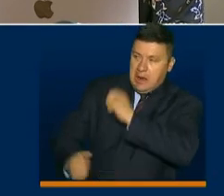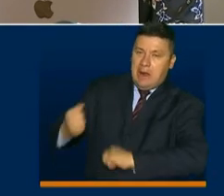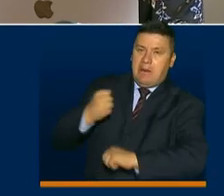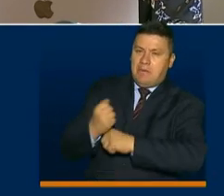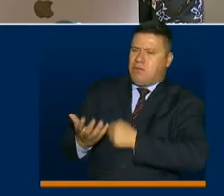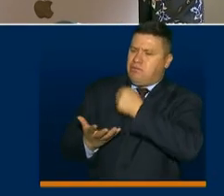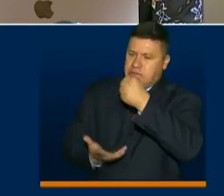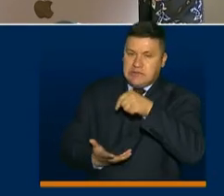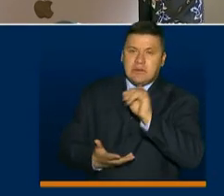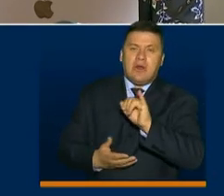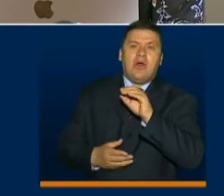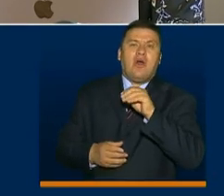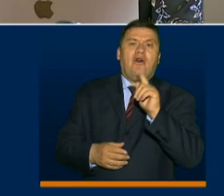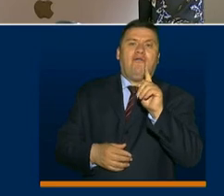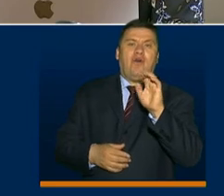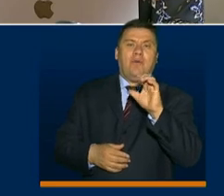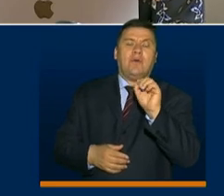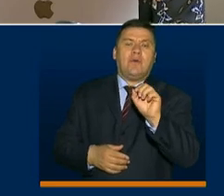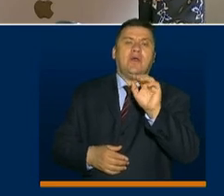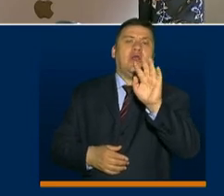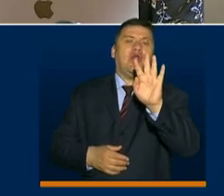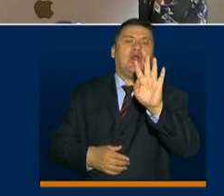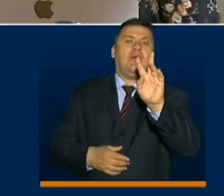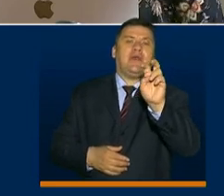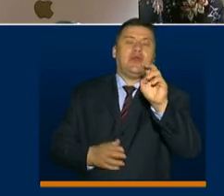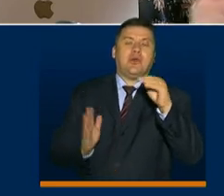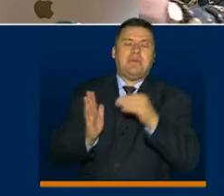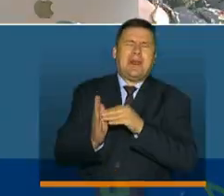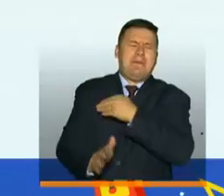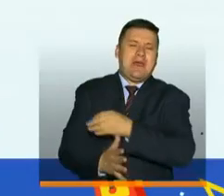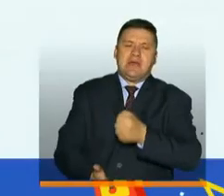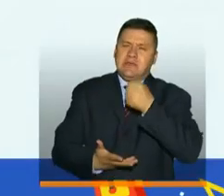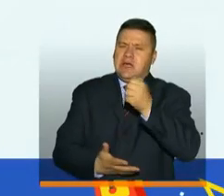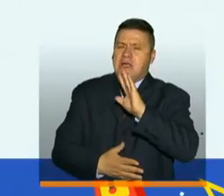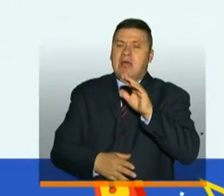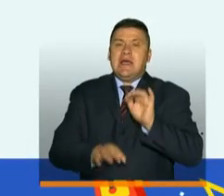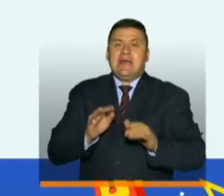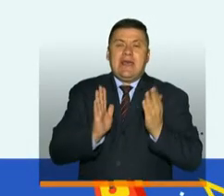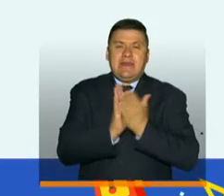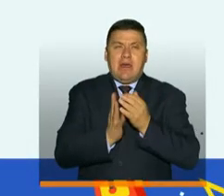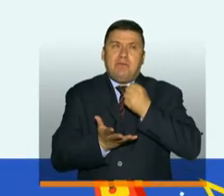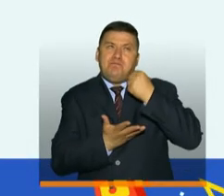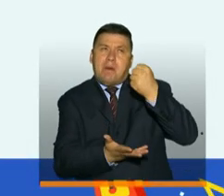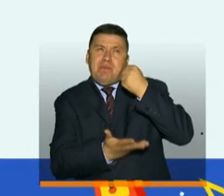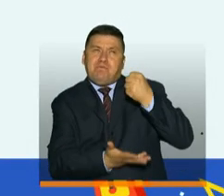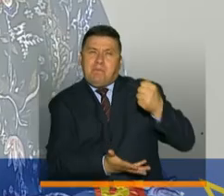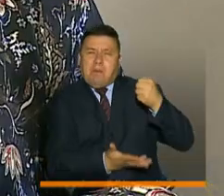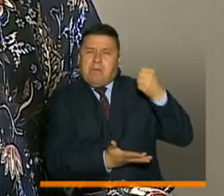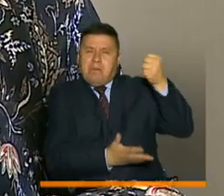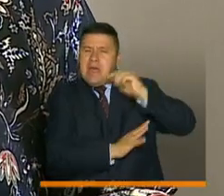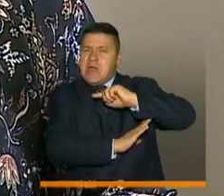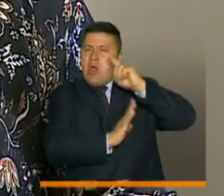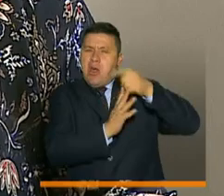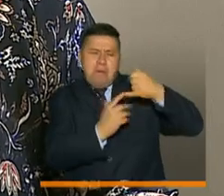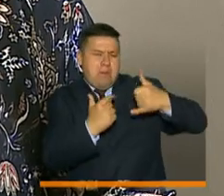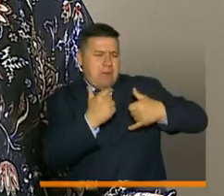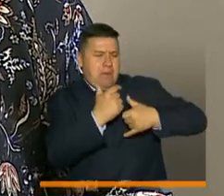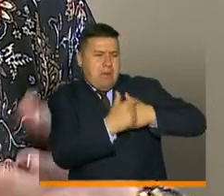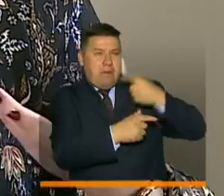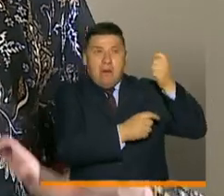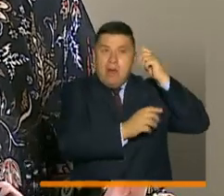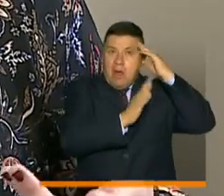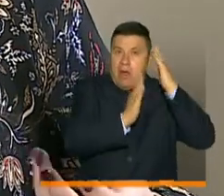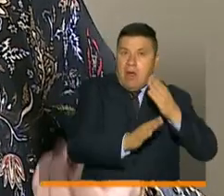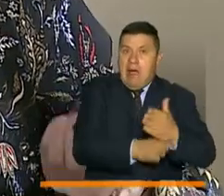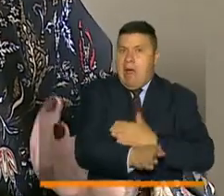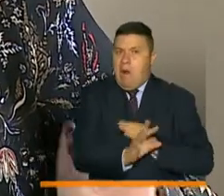primer giro de los recursos del FOME. 92.000 millones se entregaron ya a todas las secretarías de educación que esperamos que comiencen a hacer las